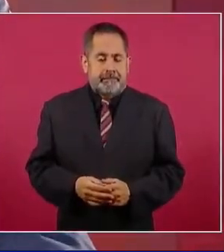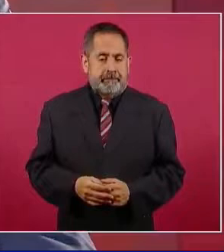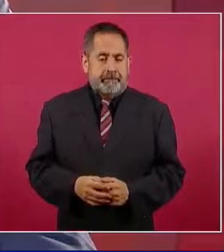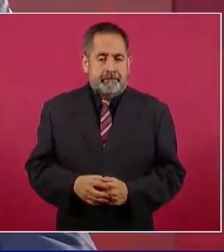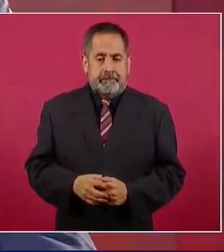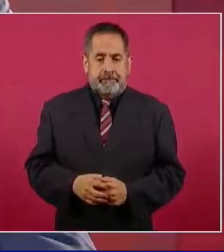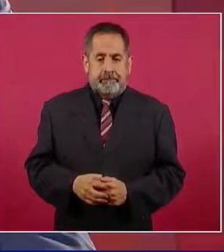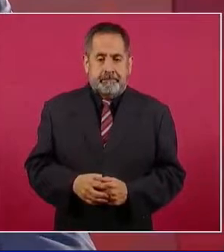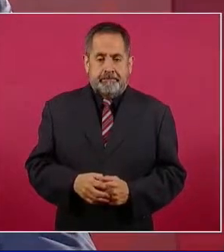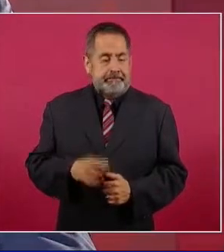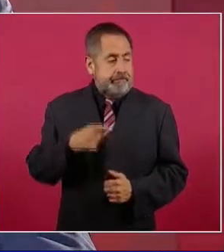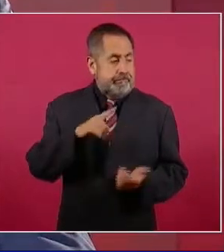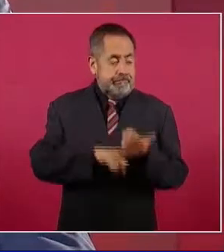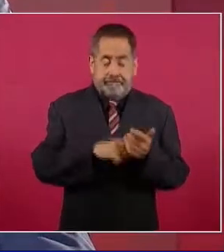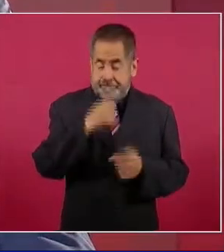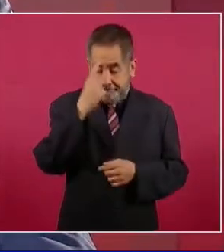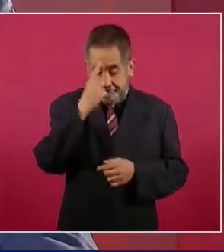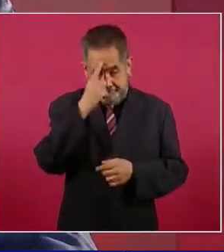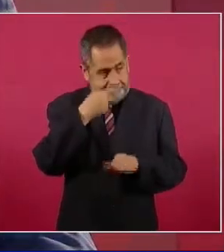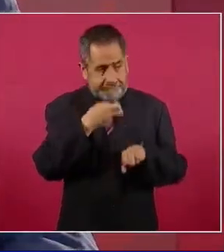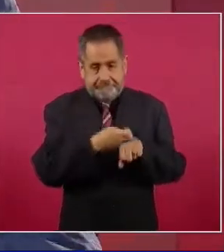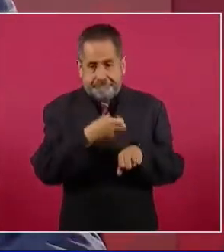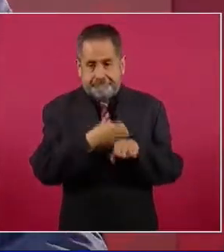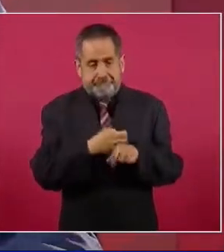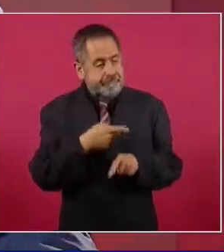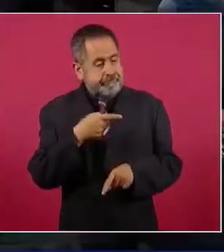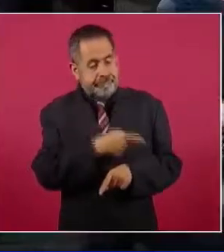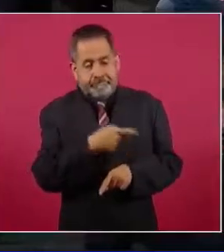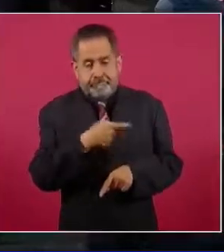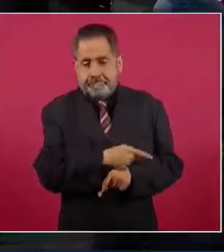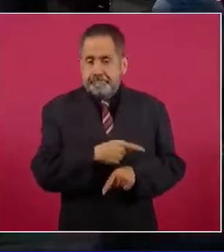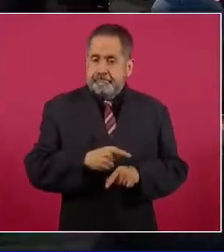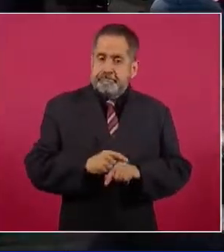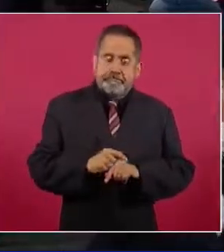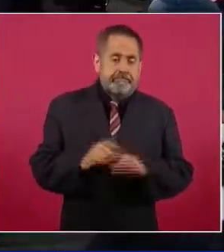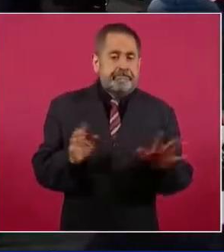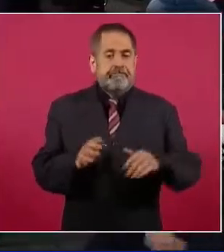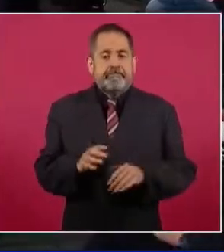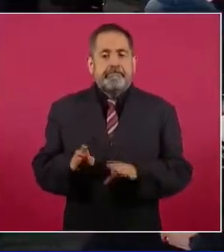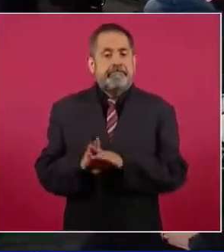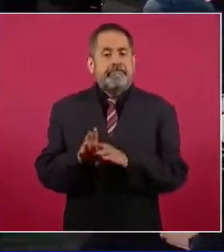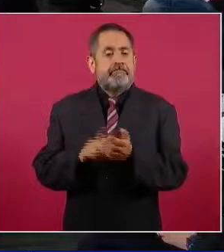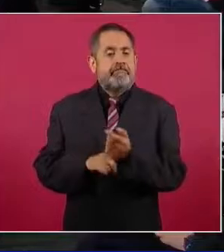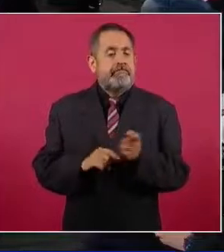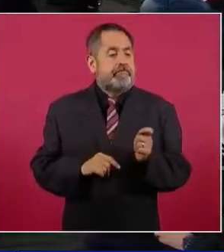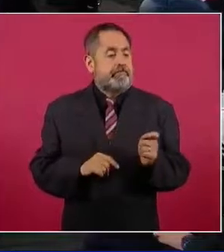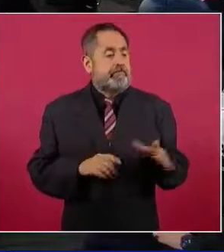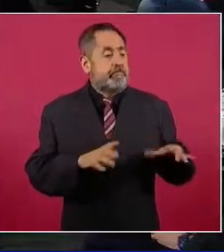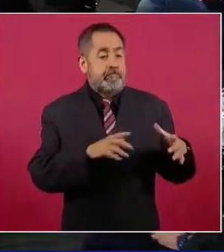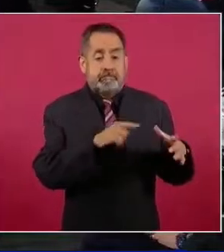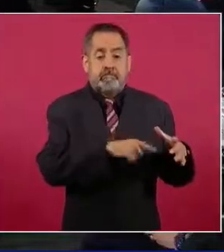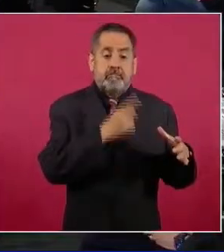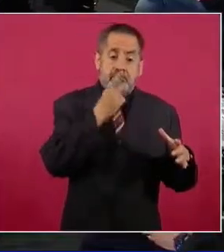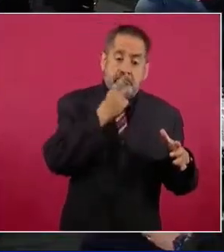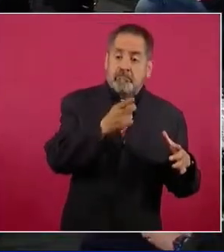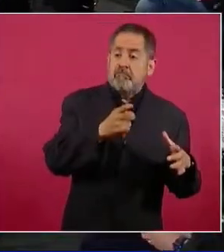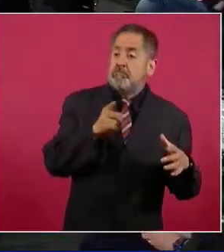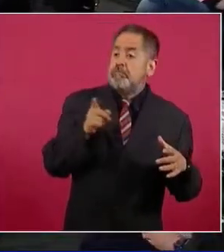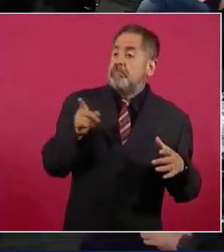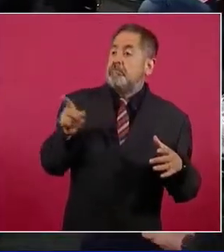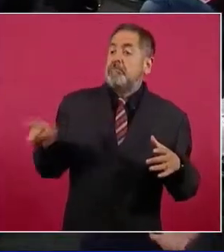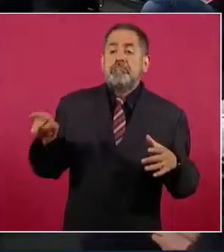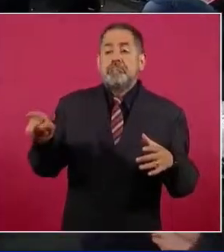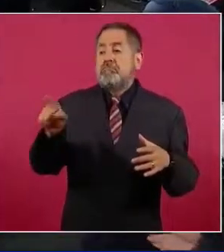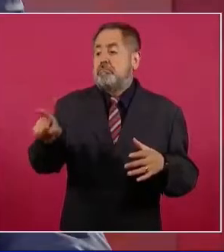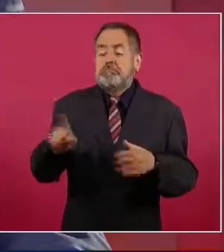los caraduras hablando de que el problema era